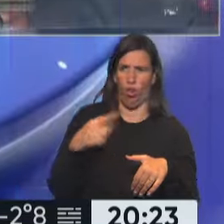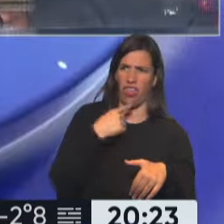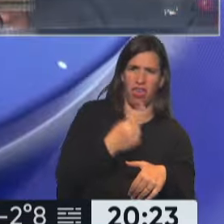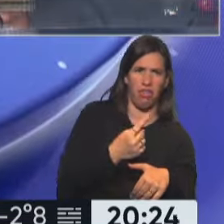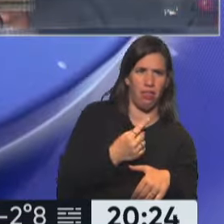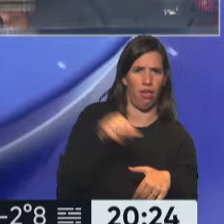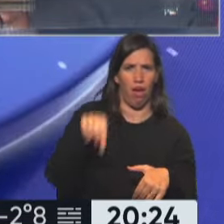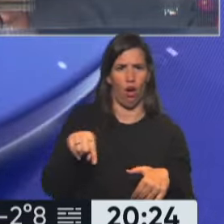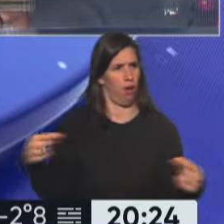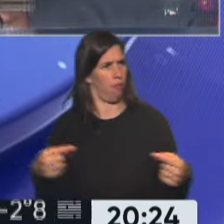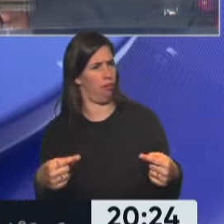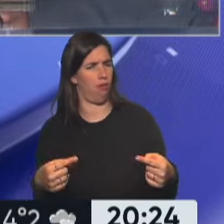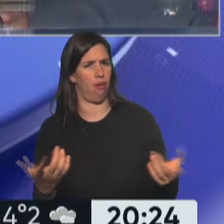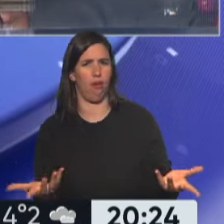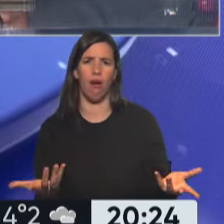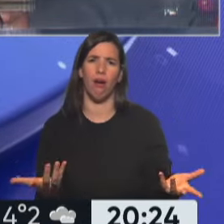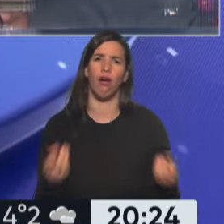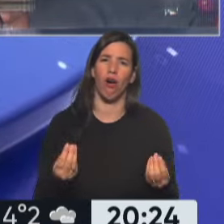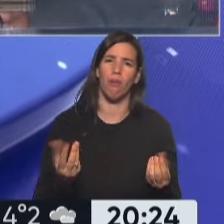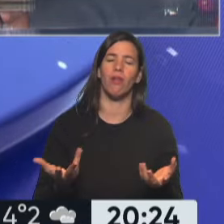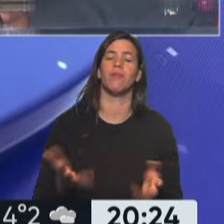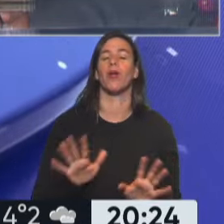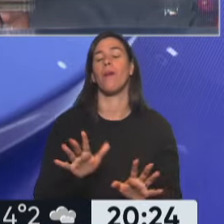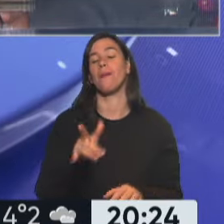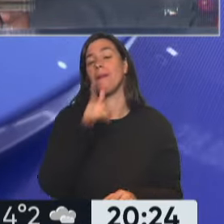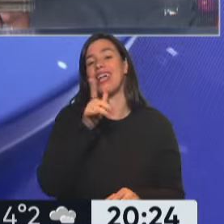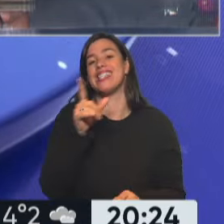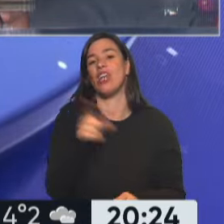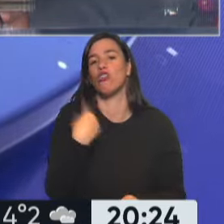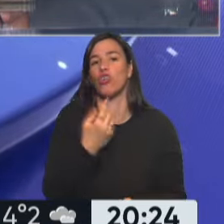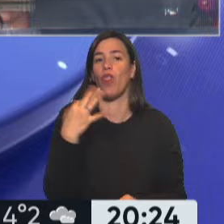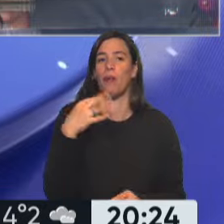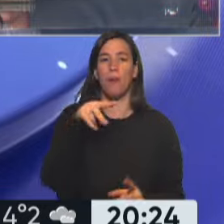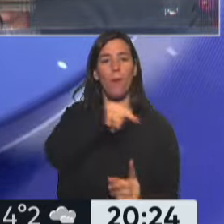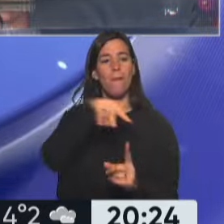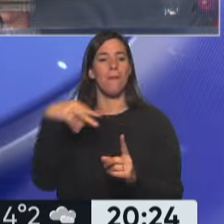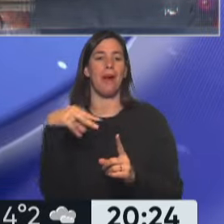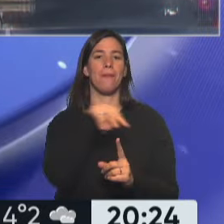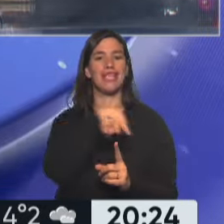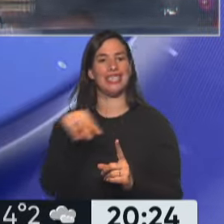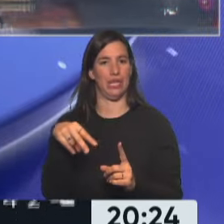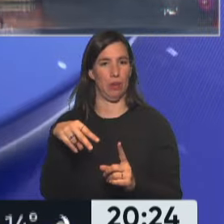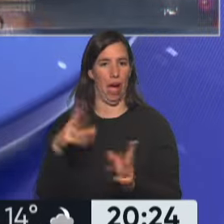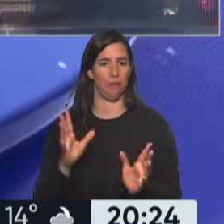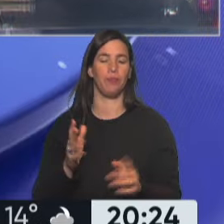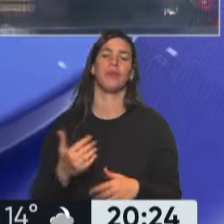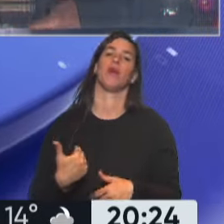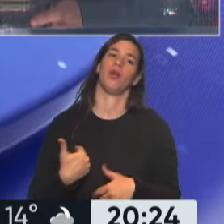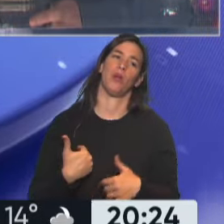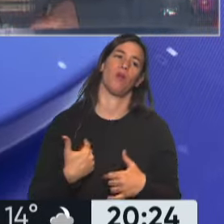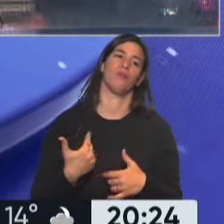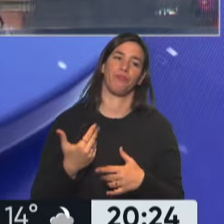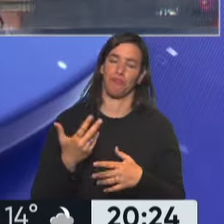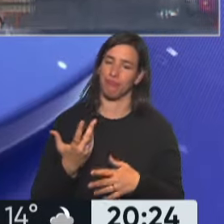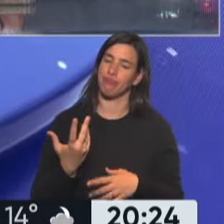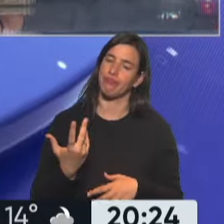Bueno me parece que hay que mirar de qué desde qué perspectiva analizamos cada caso me parece que en el caso de Juntos por el cambio Si existiese un